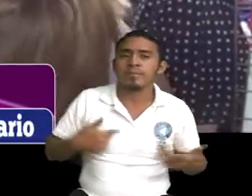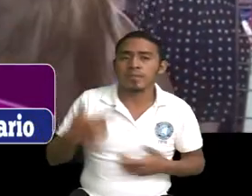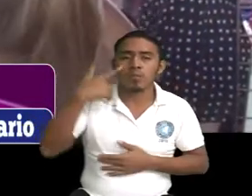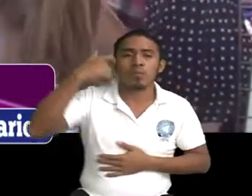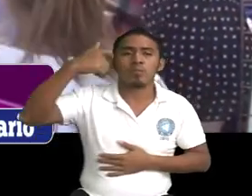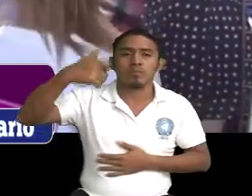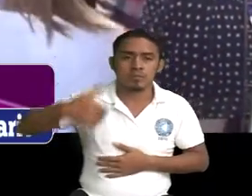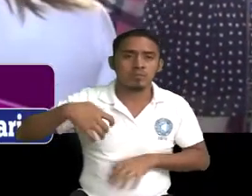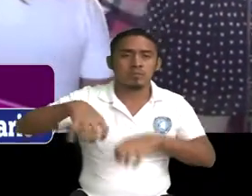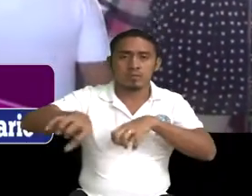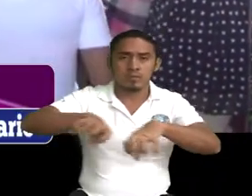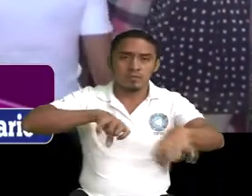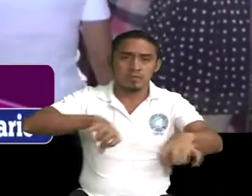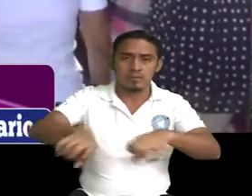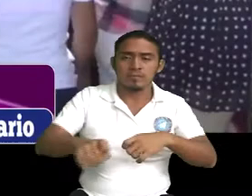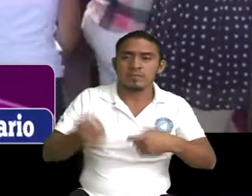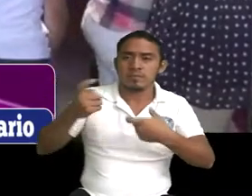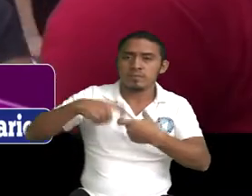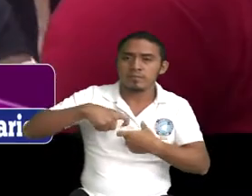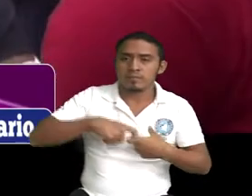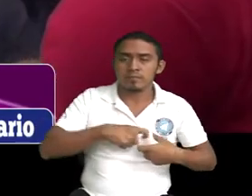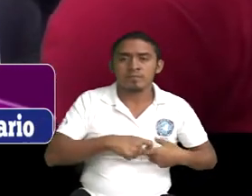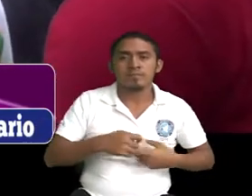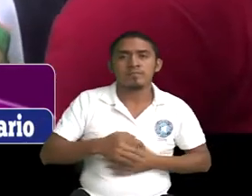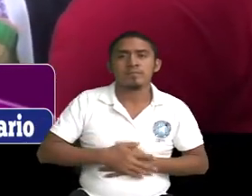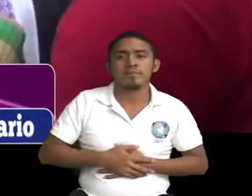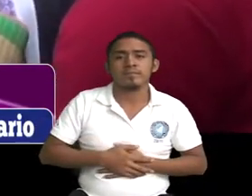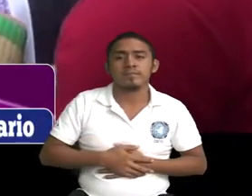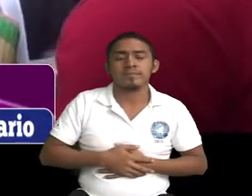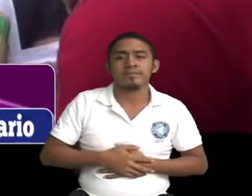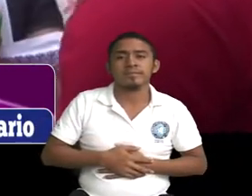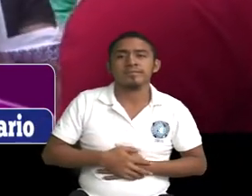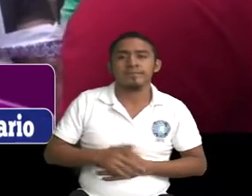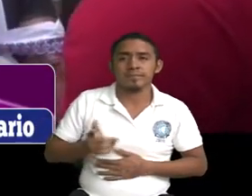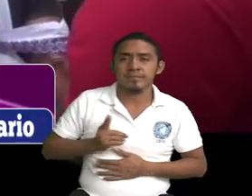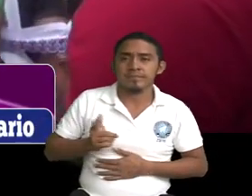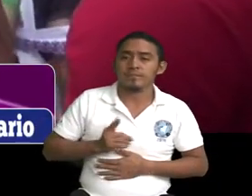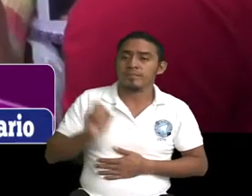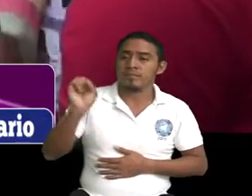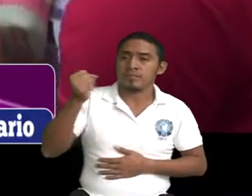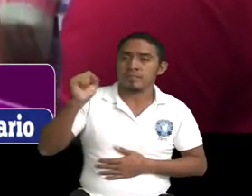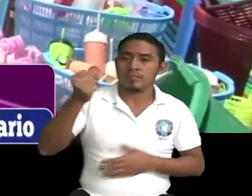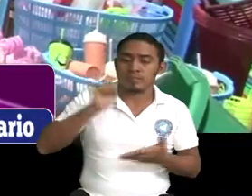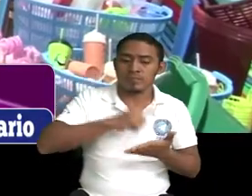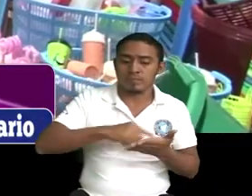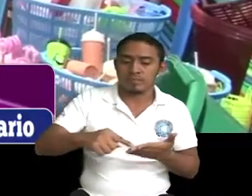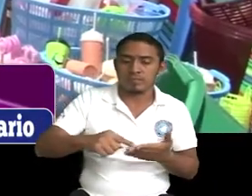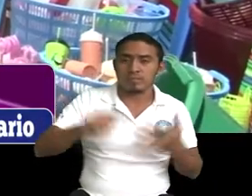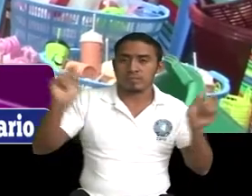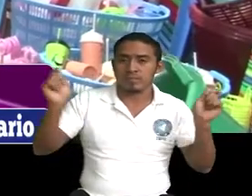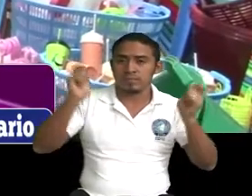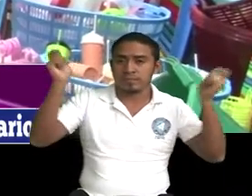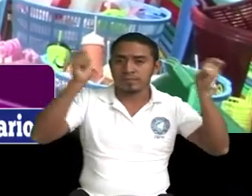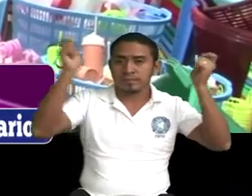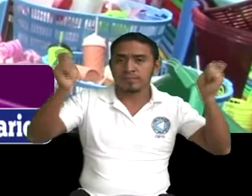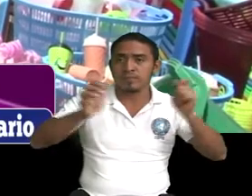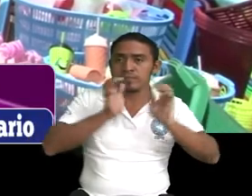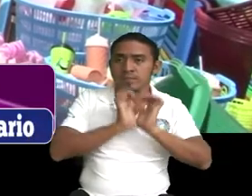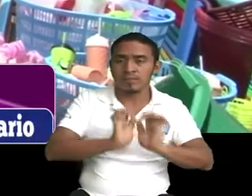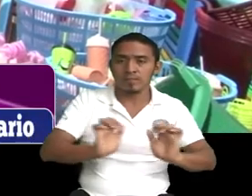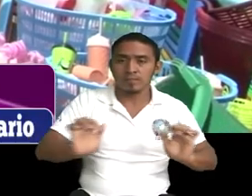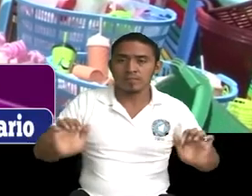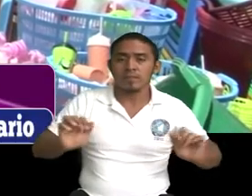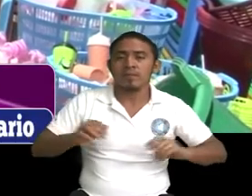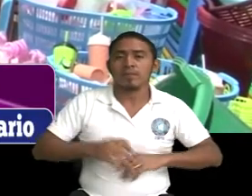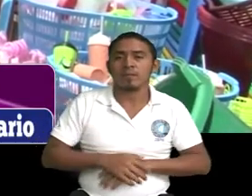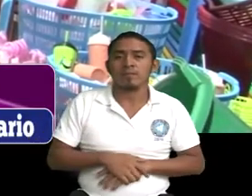un poquito de las actividades a continuación. Bueno, tenemos la semana de celebración del día, la semana